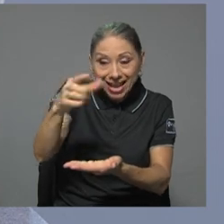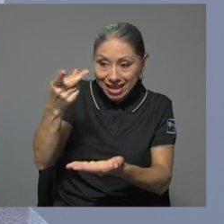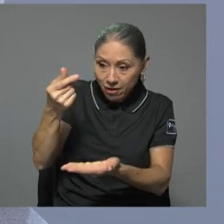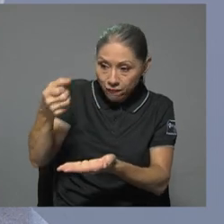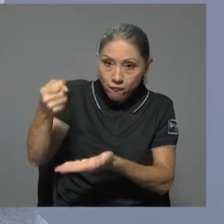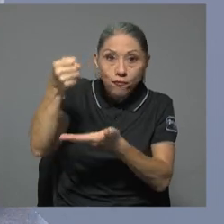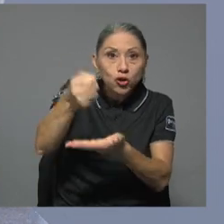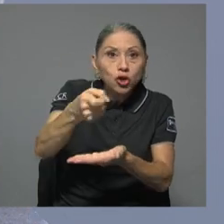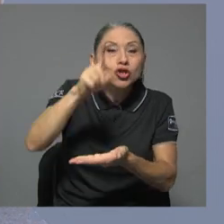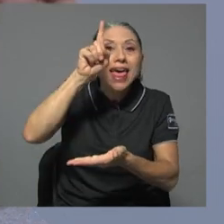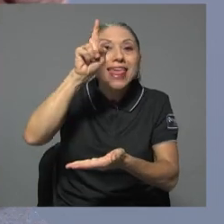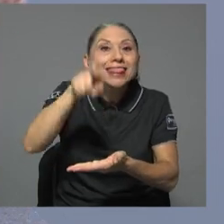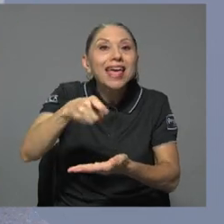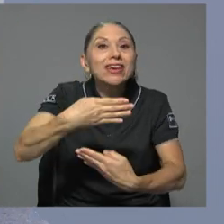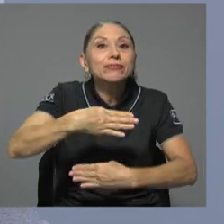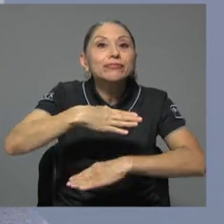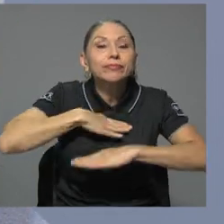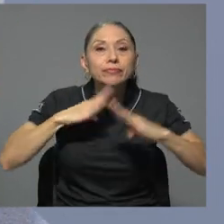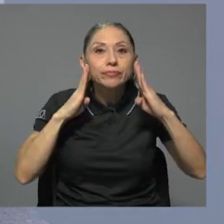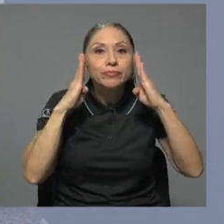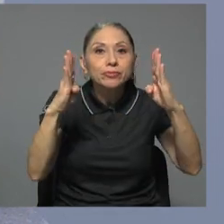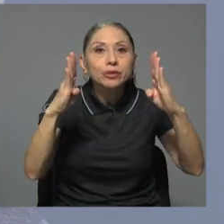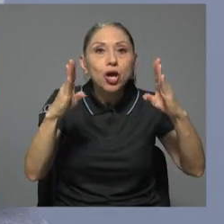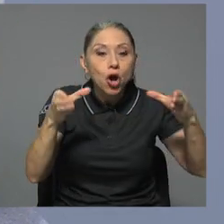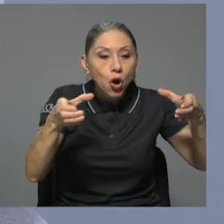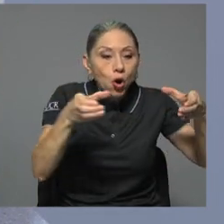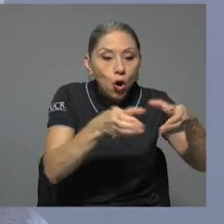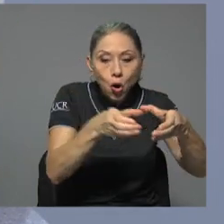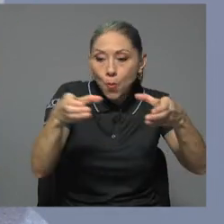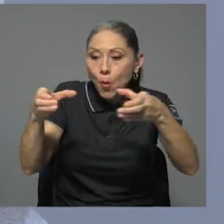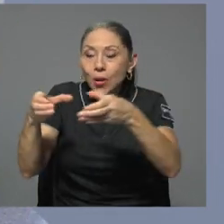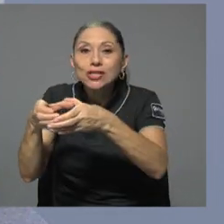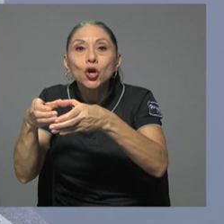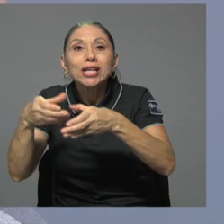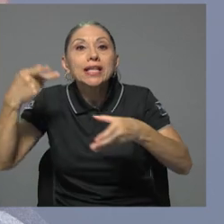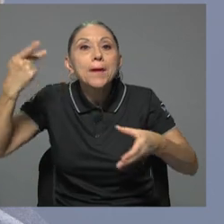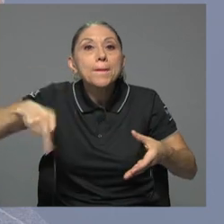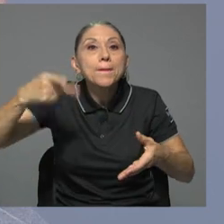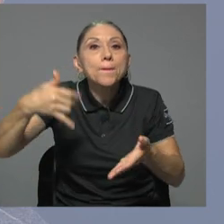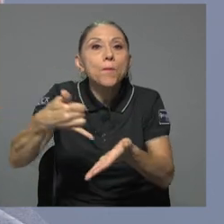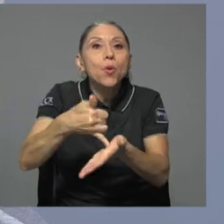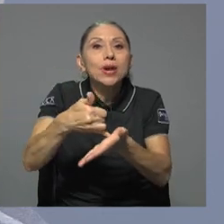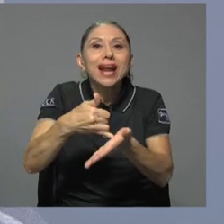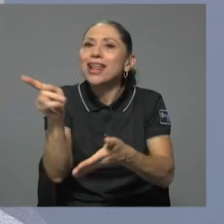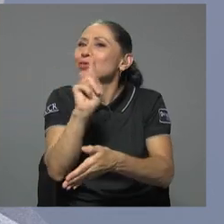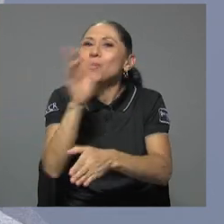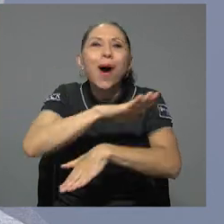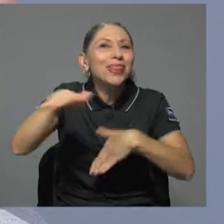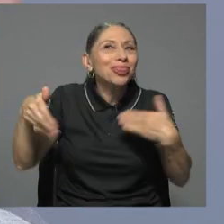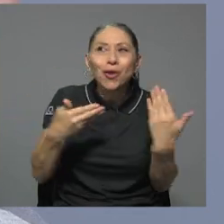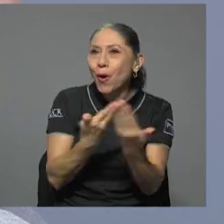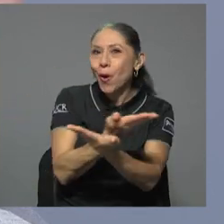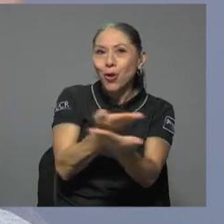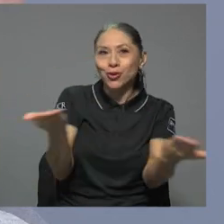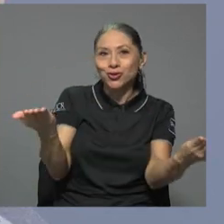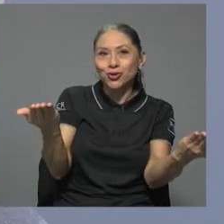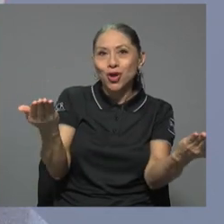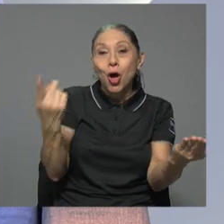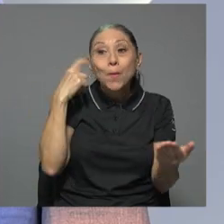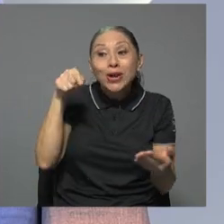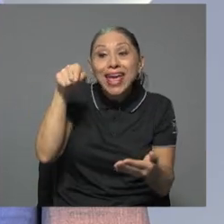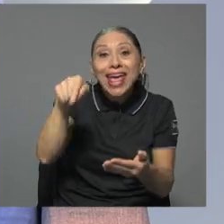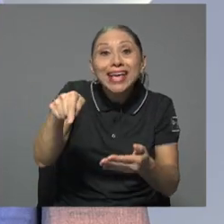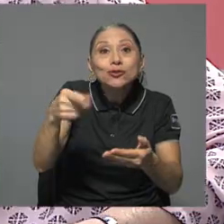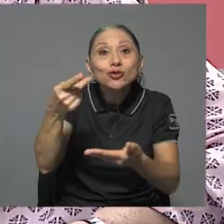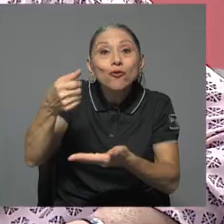poblaciones vulnerables no a todo el mundo verdad porque si no no sería un fondo de solidaridad pero no tenemos